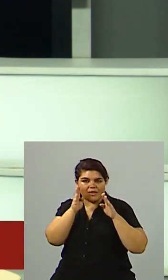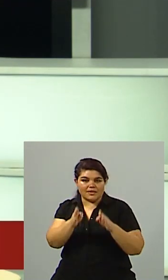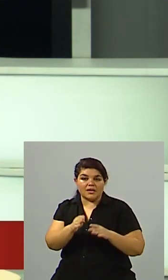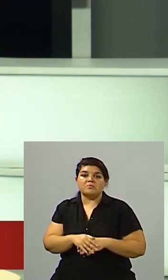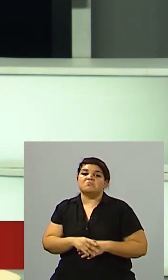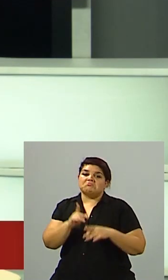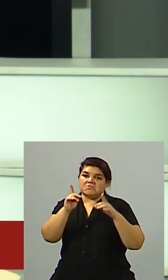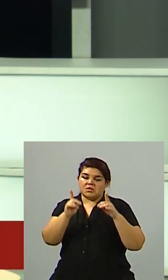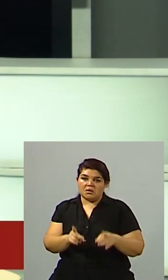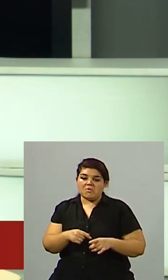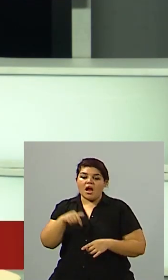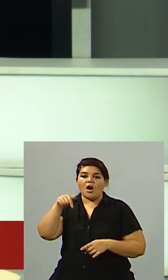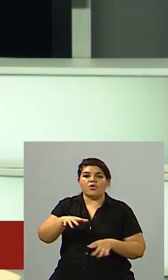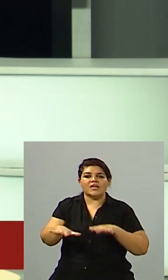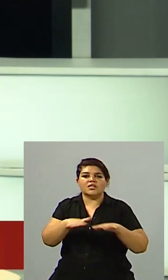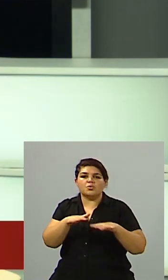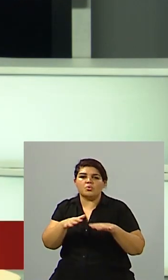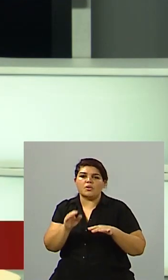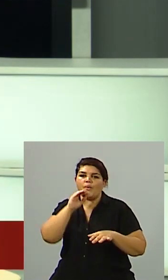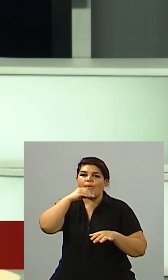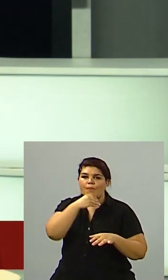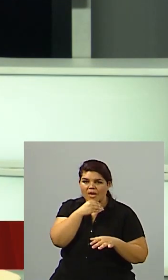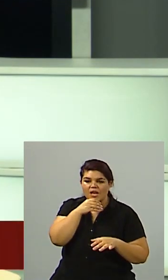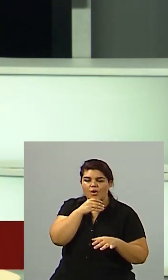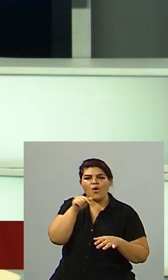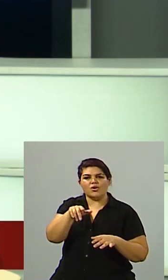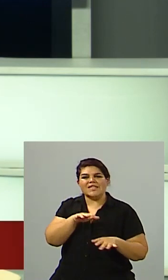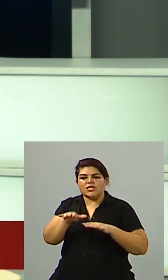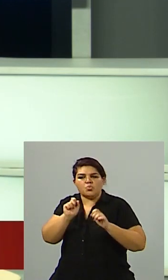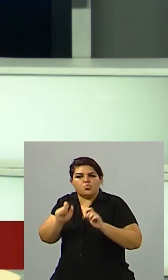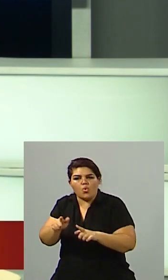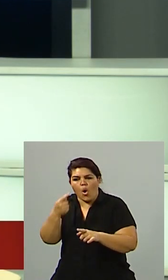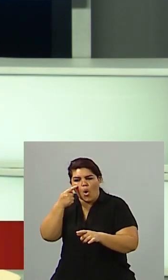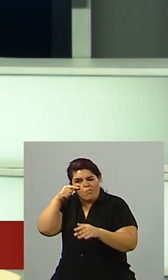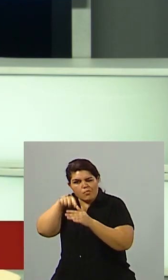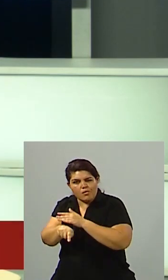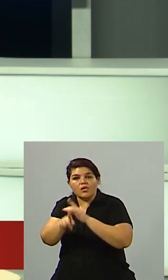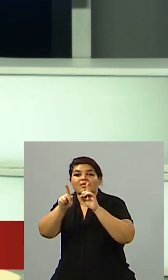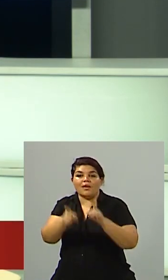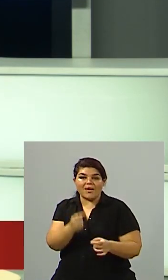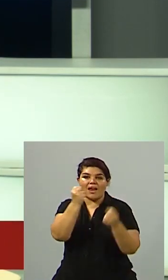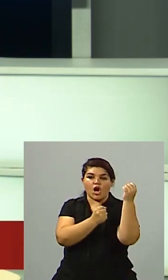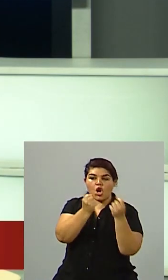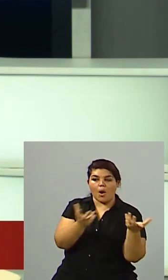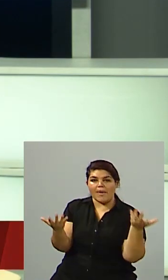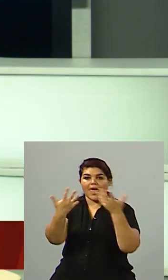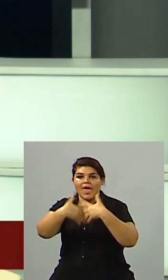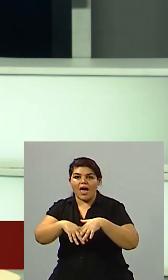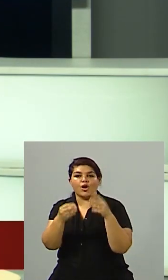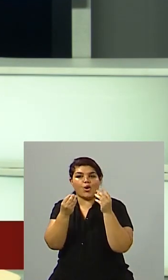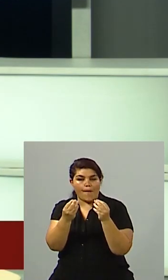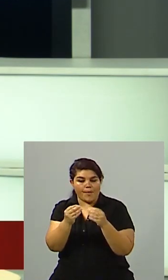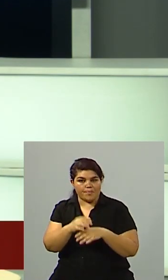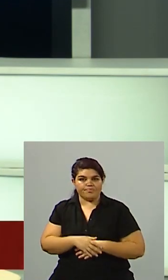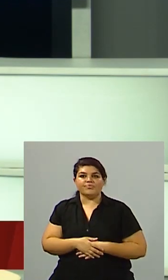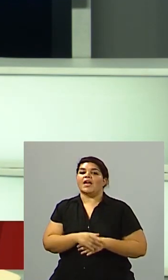que puede estar atravesando hoy el sector vitivinícola a partir de esta realidad, pero también a partir de la economía que está atravesando nuestro país.